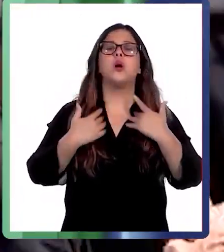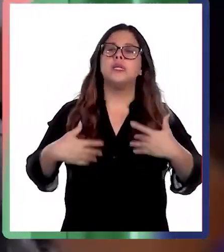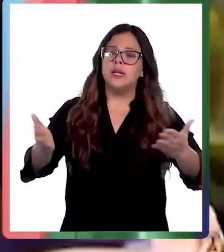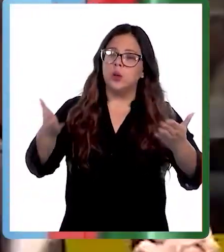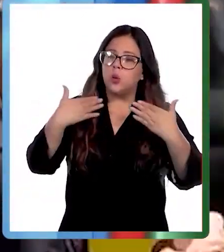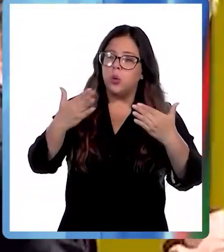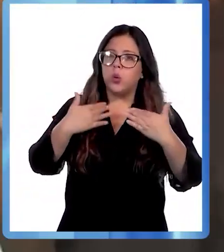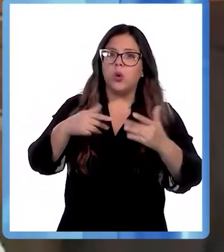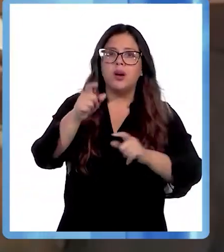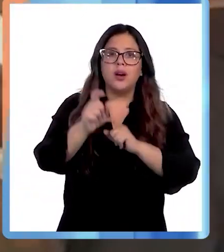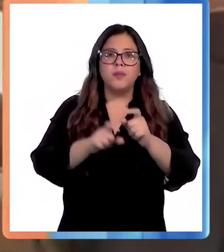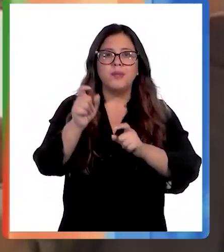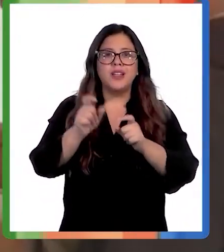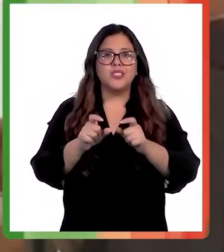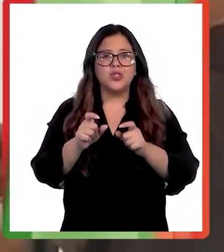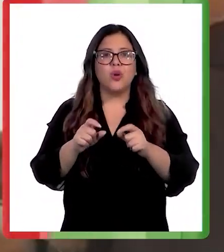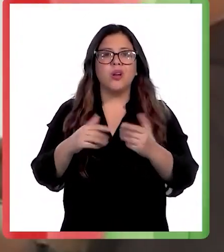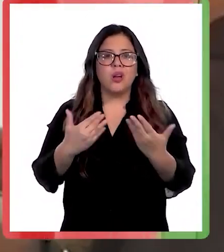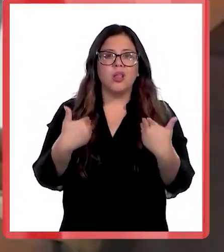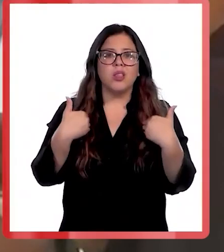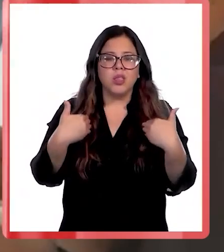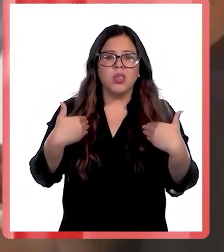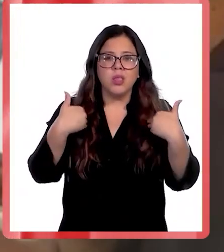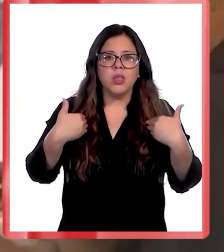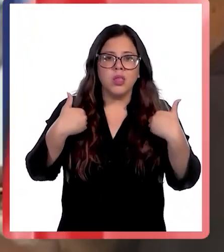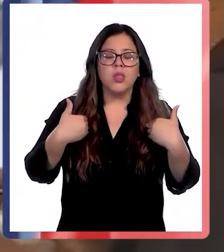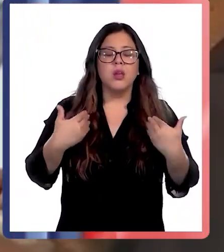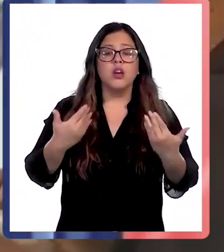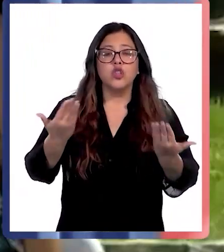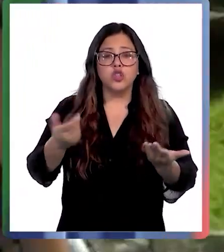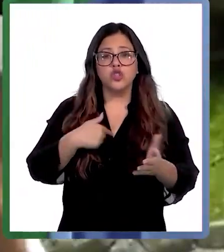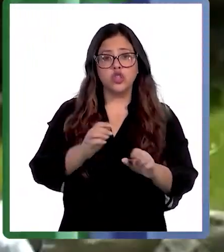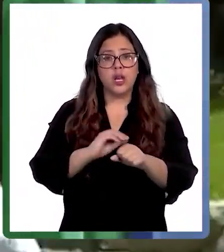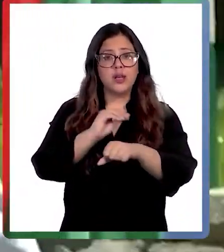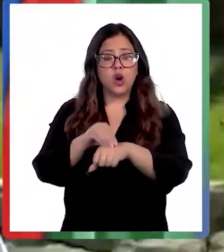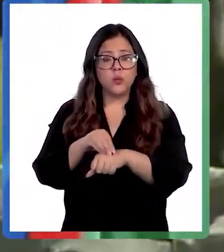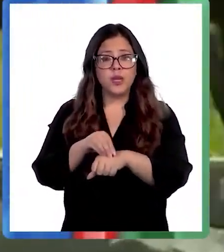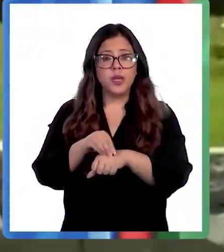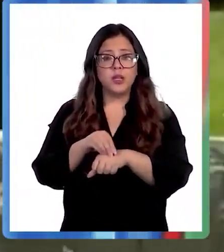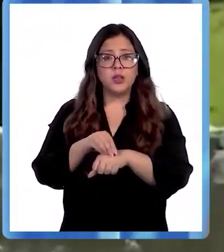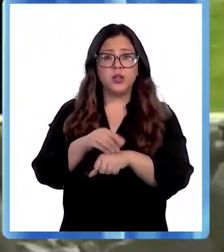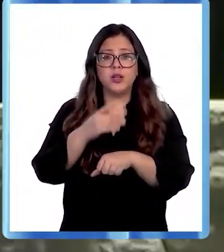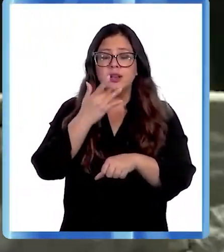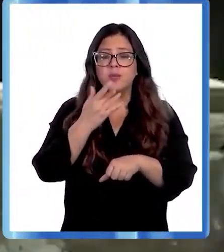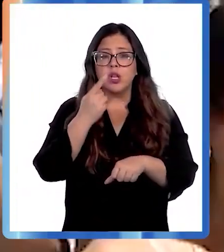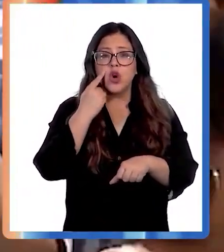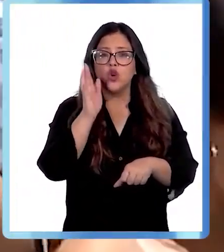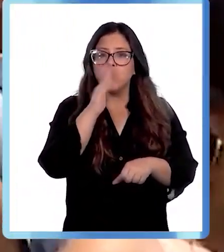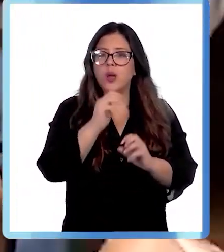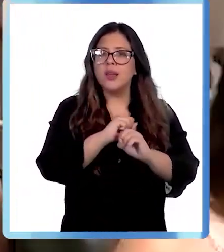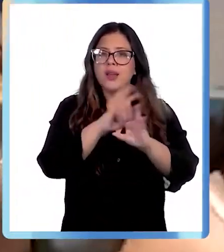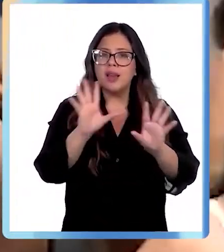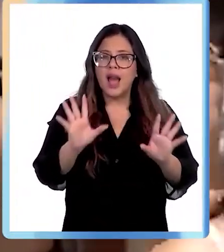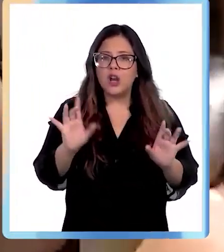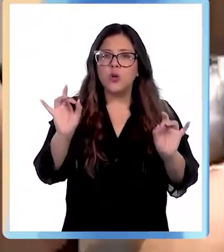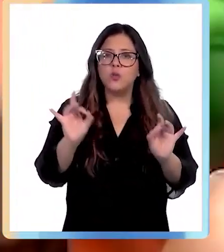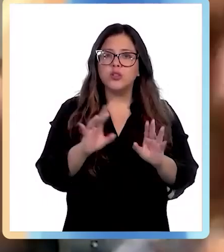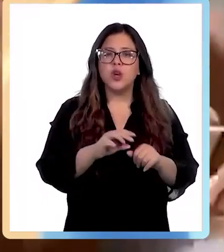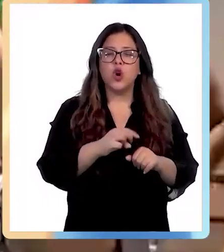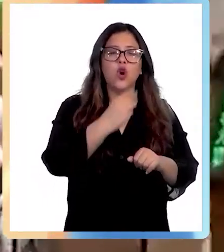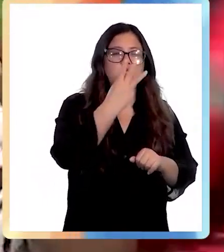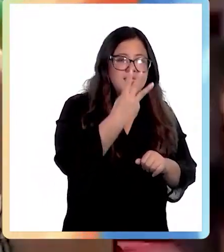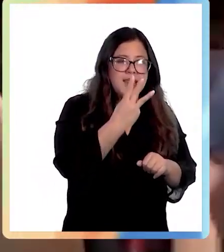pacientes que realizan ejercicio. Por lo tanto, yo la recomendación, porque todavía no está tan claro si tienes que hidratarte con